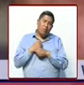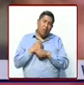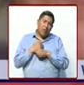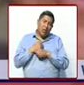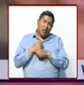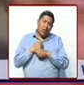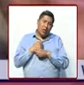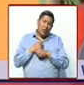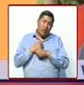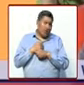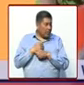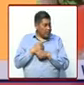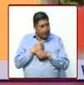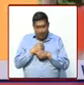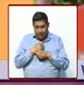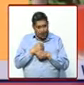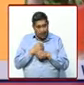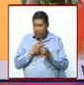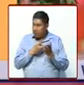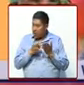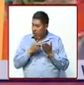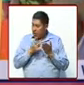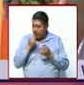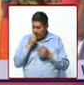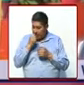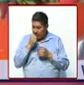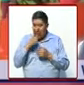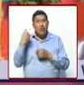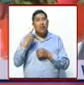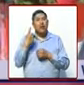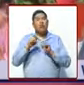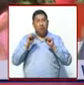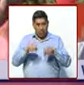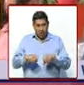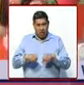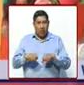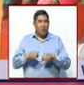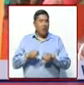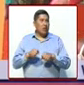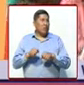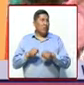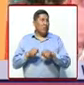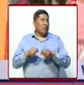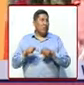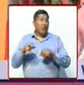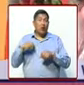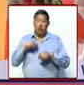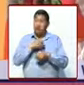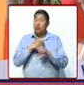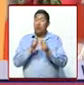y en verdad, como siempre digo, siempre es posible hacer algo por alguien quien dice que no es porque no quiere y esta vez lo estamos